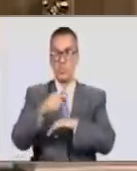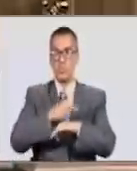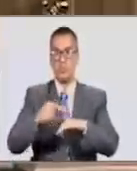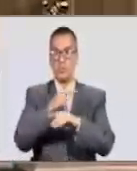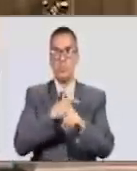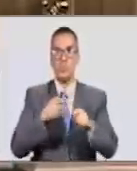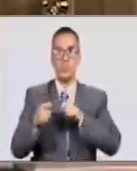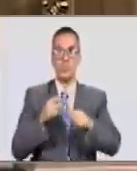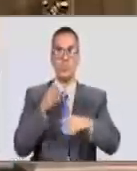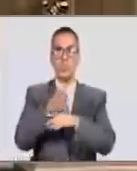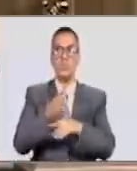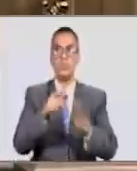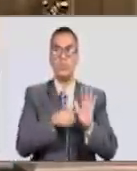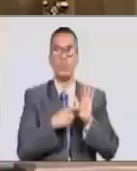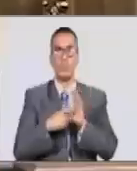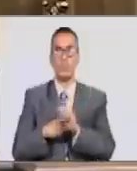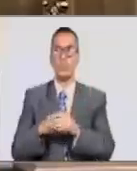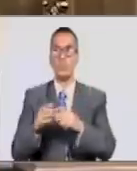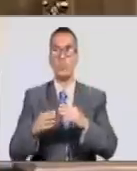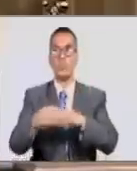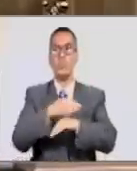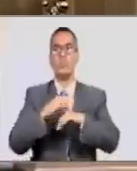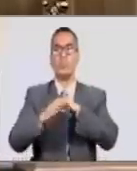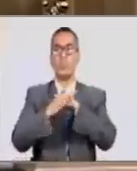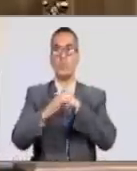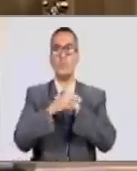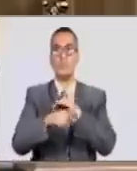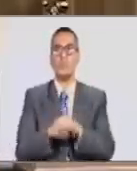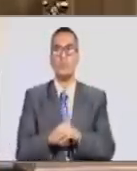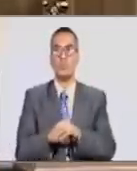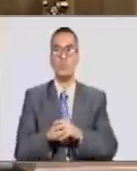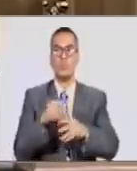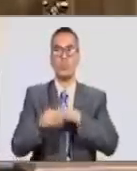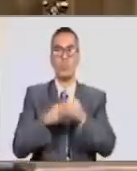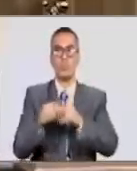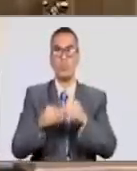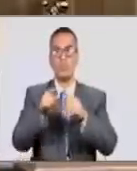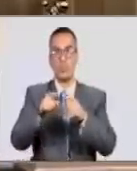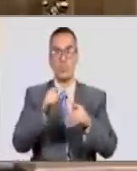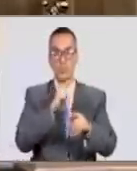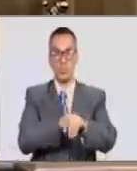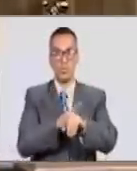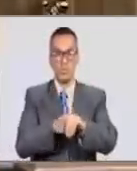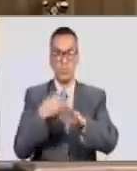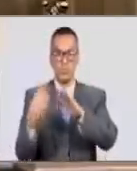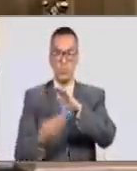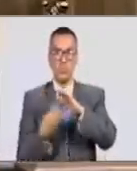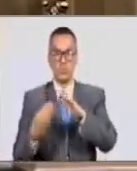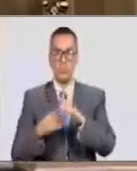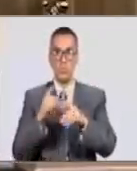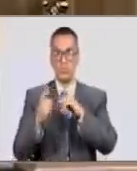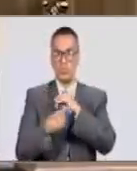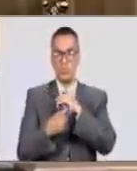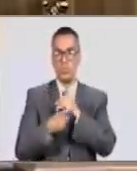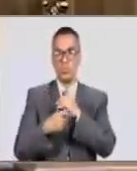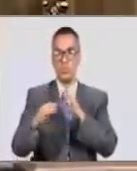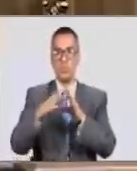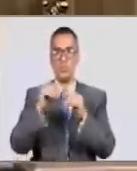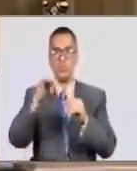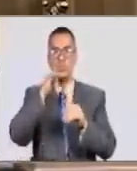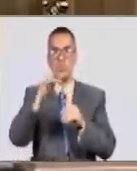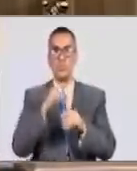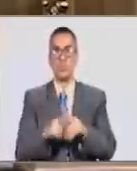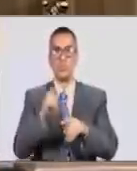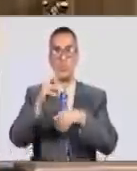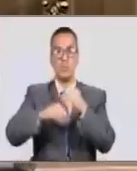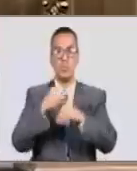la asistencia técnica a los estados y municipios a los fines de implementar el mecanismo basado en tecnologías de información al que